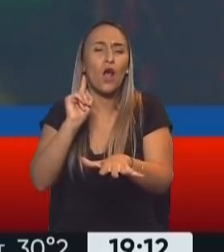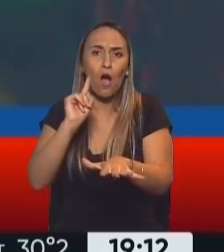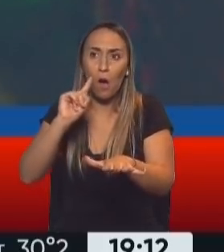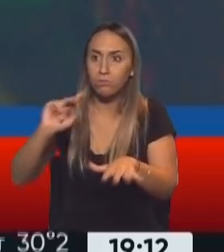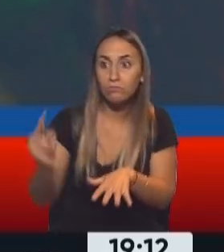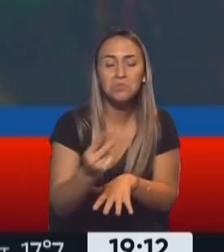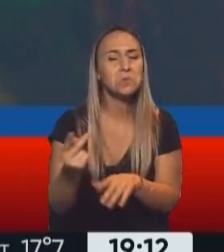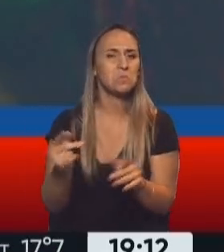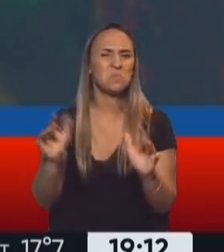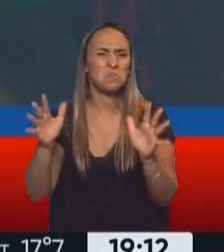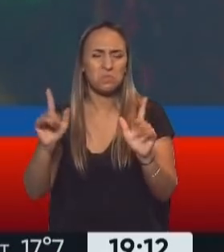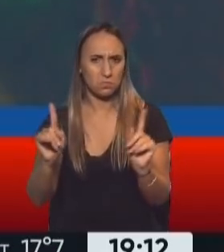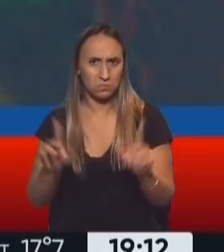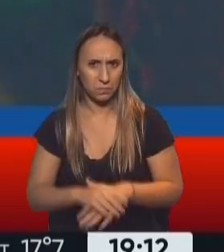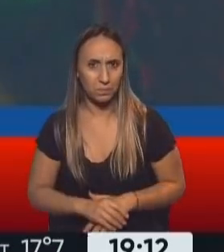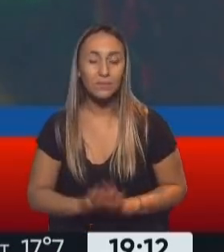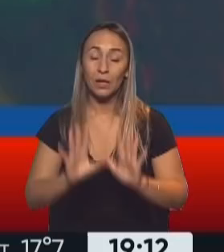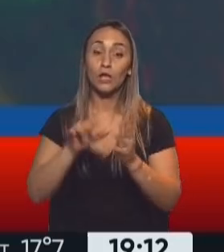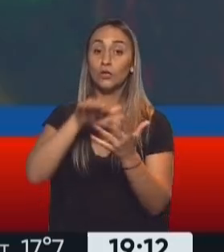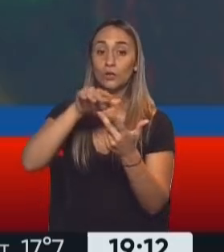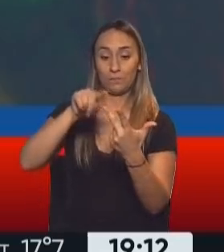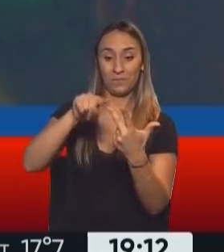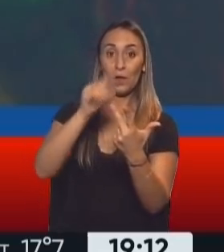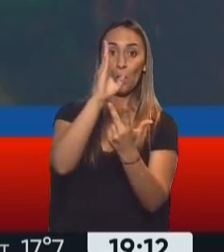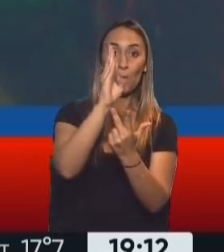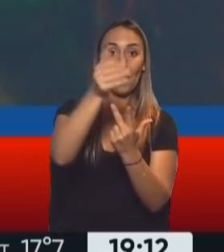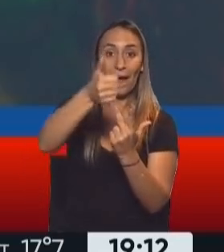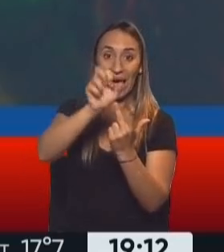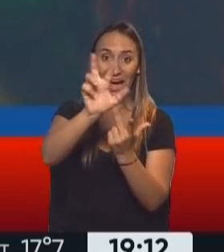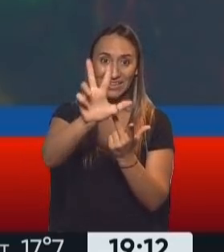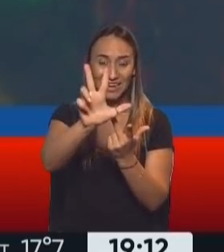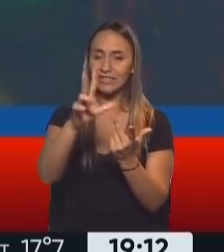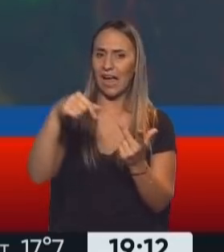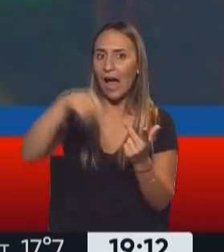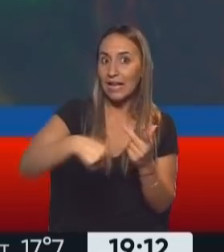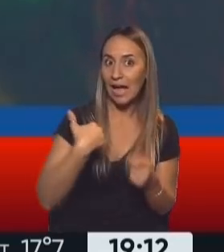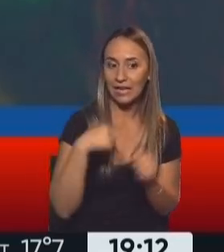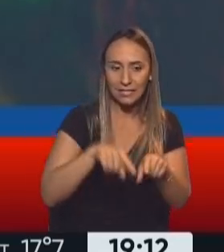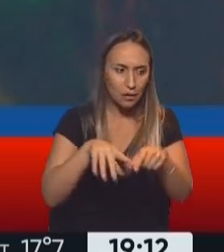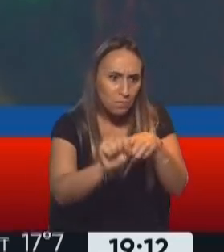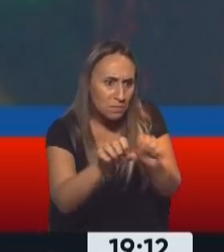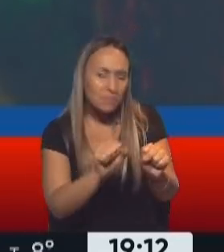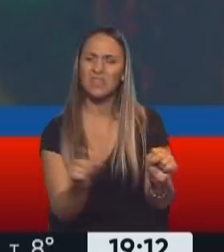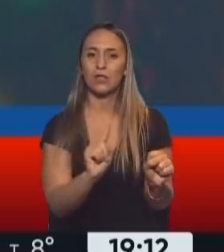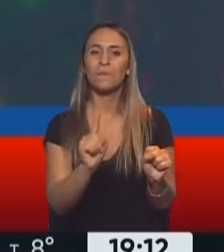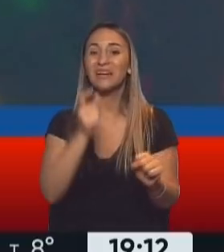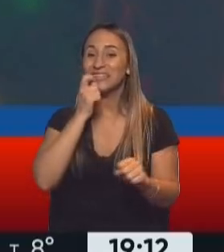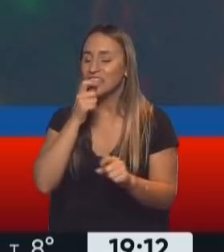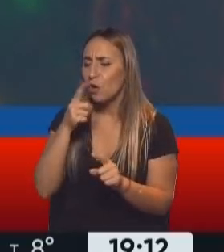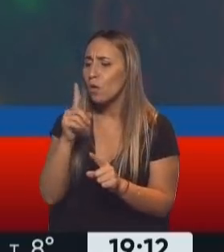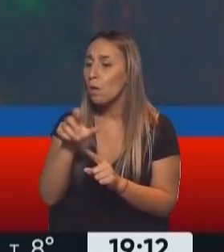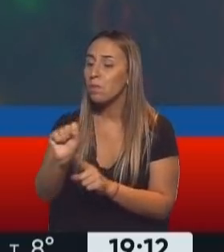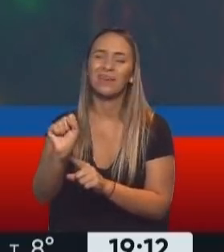Una cosita sobre la BA3, de la que todavía no tenemos noticia que haya estado en el país. Acá cuando la detectamos es porque está dando vueltas ya.